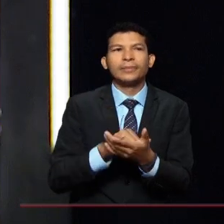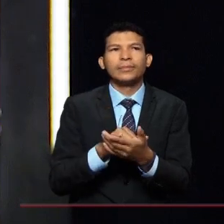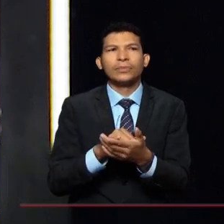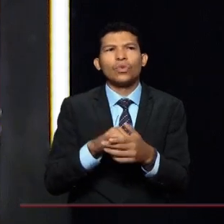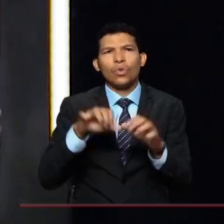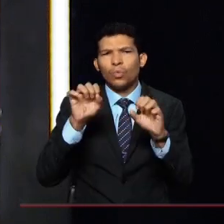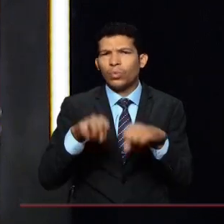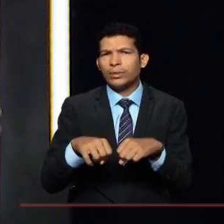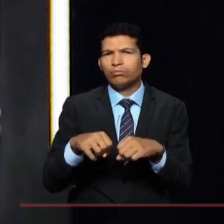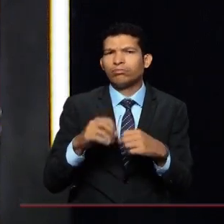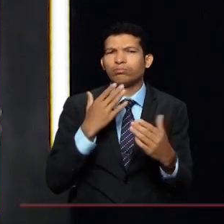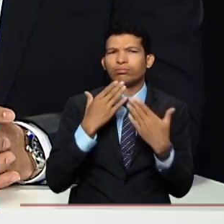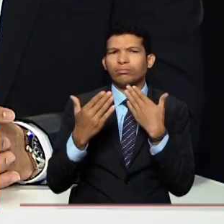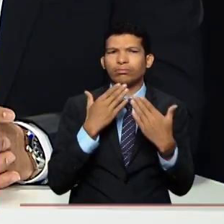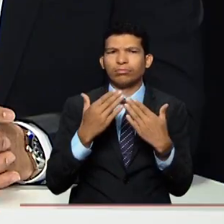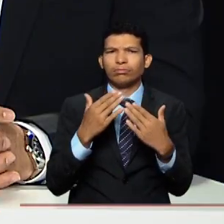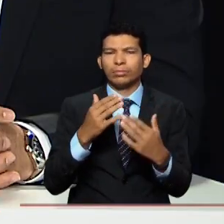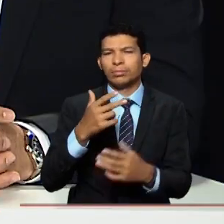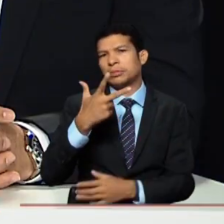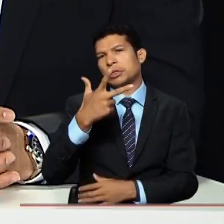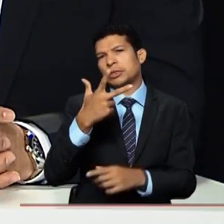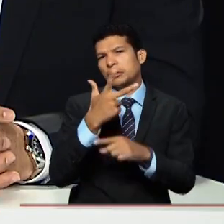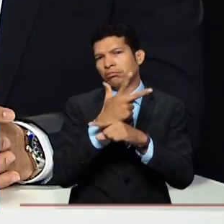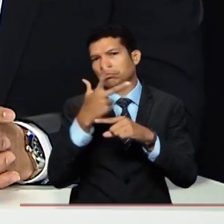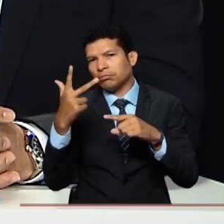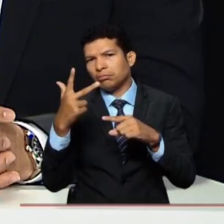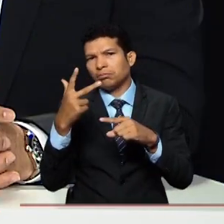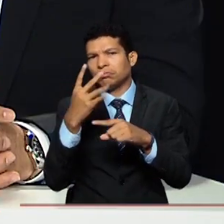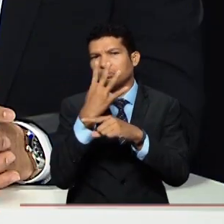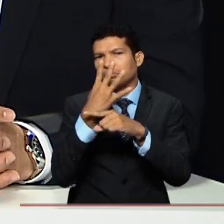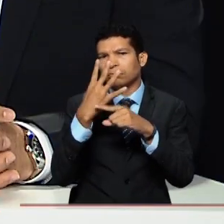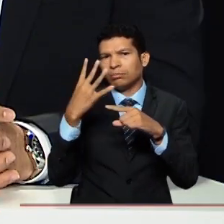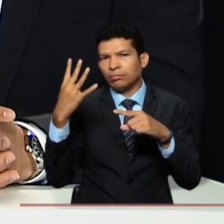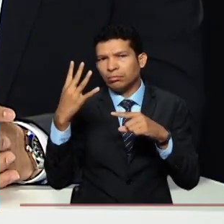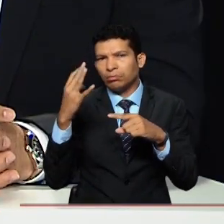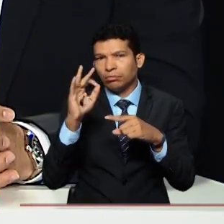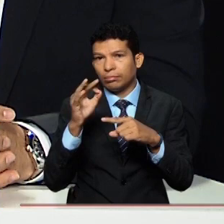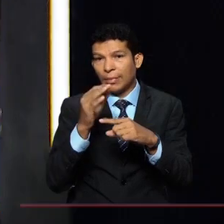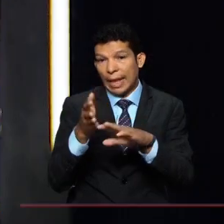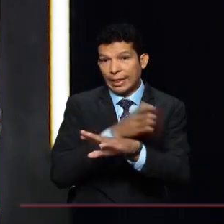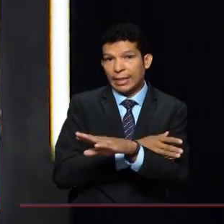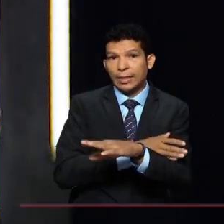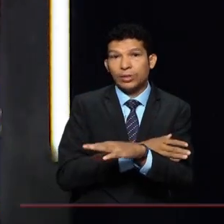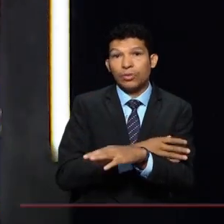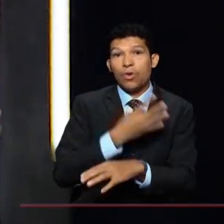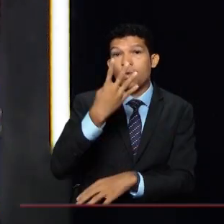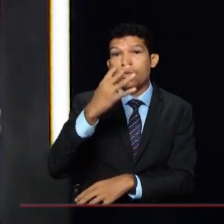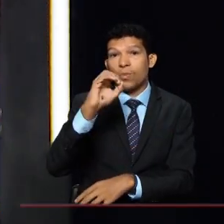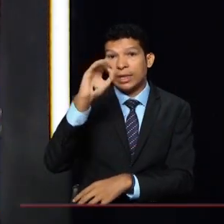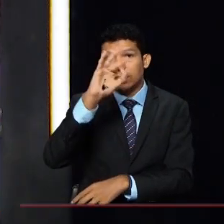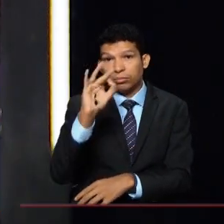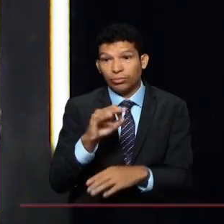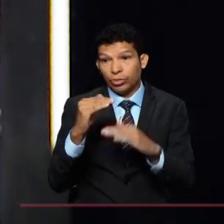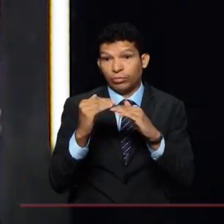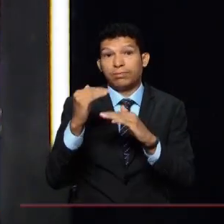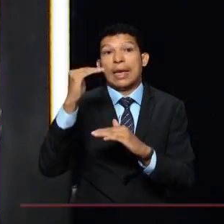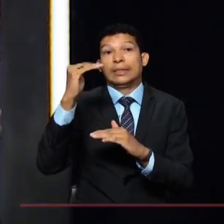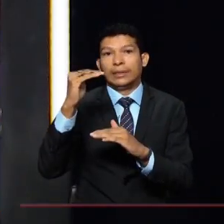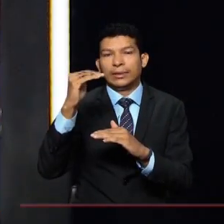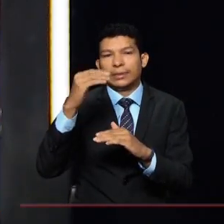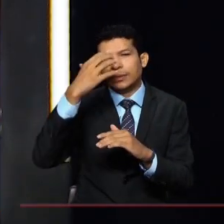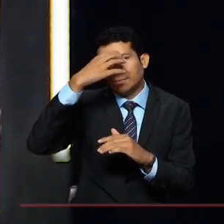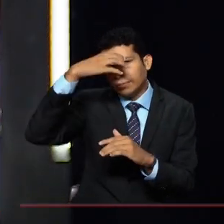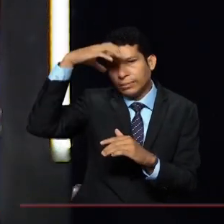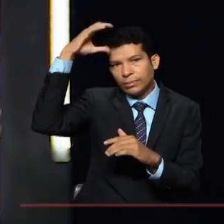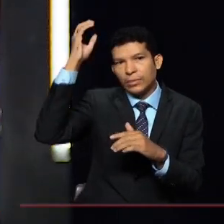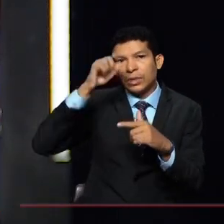pudo confiar un poco porque 3 o 4 semanas antes Roberto estaba marcando muy bien, incluso hasta con el 40%. Uh-huh. Y Eder